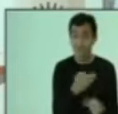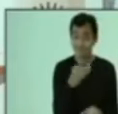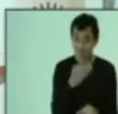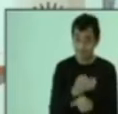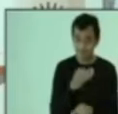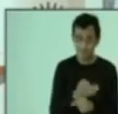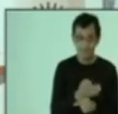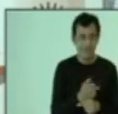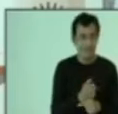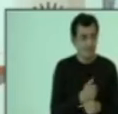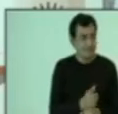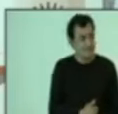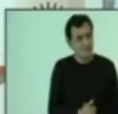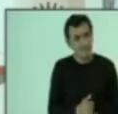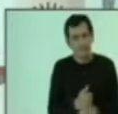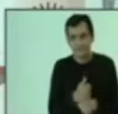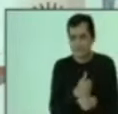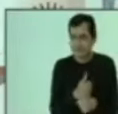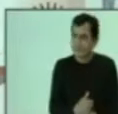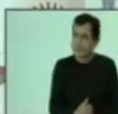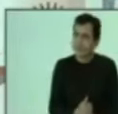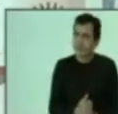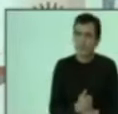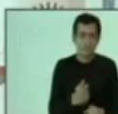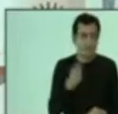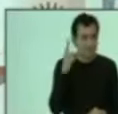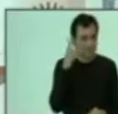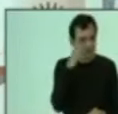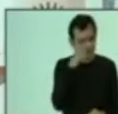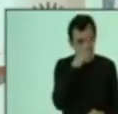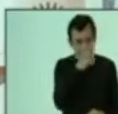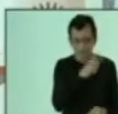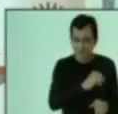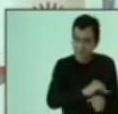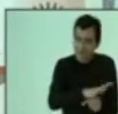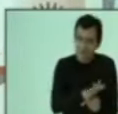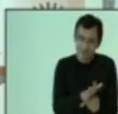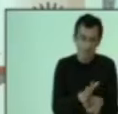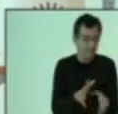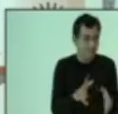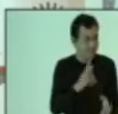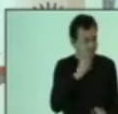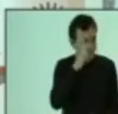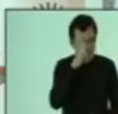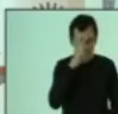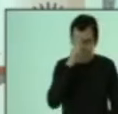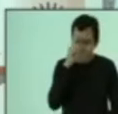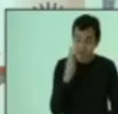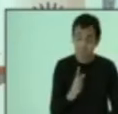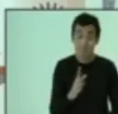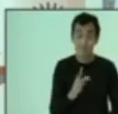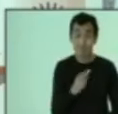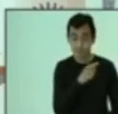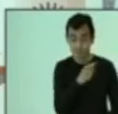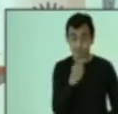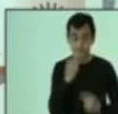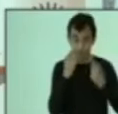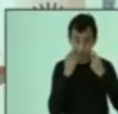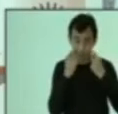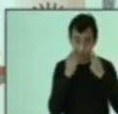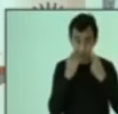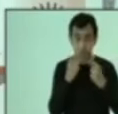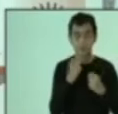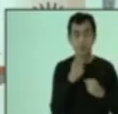estamos sufriendo, este año fue muy crucial por la pandemia, pero ojo, la